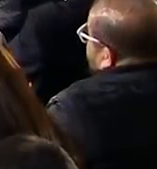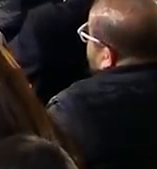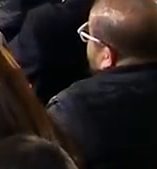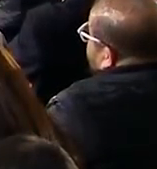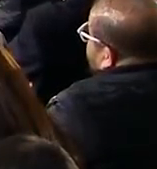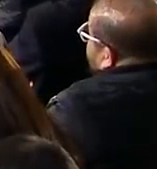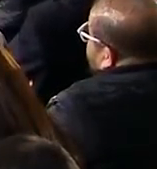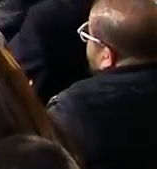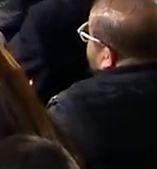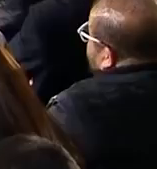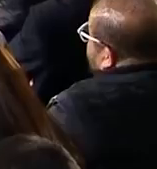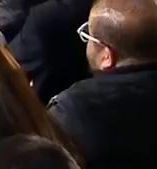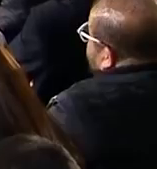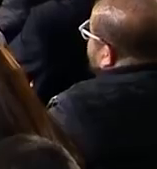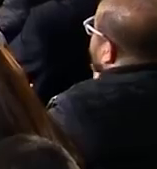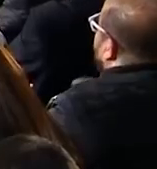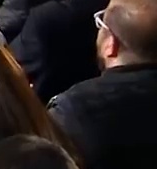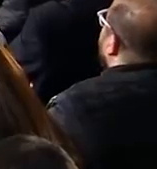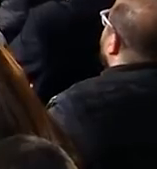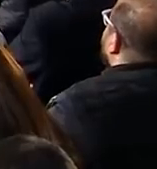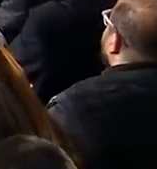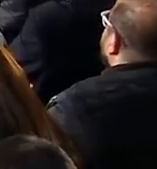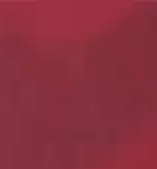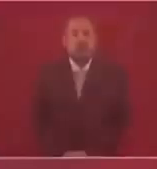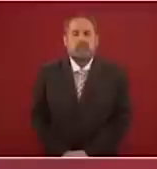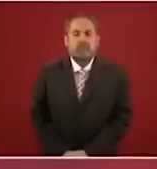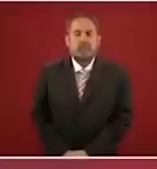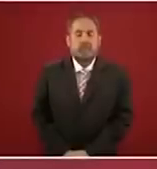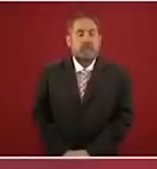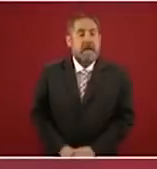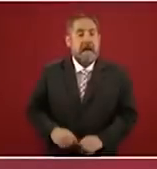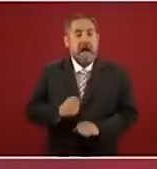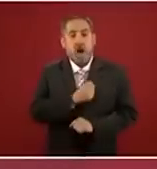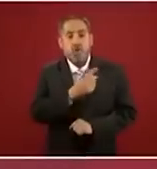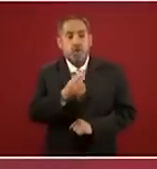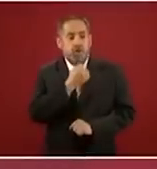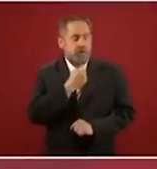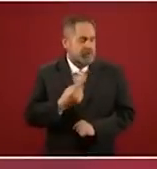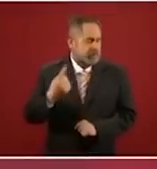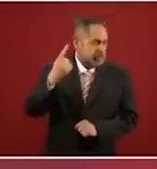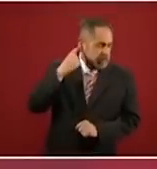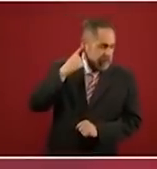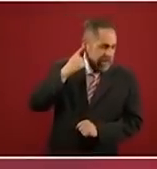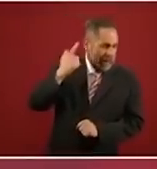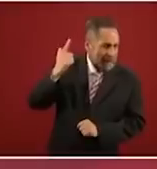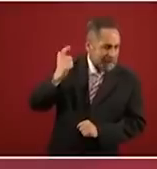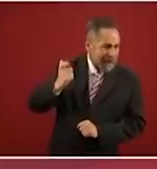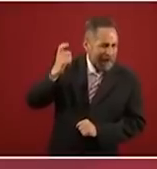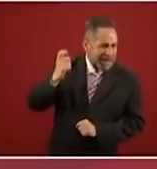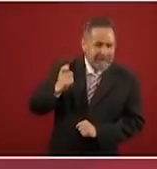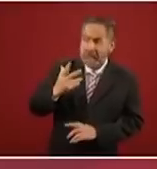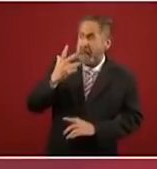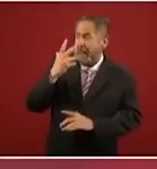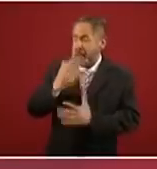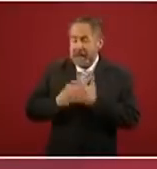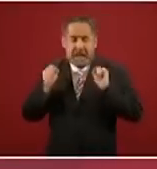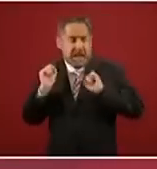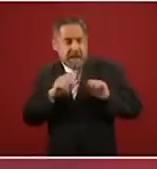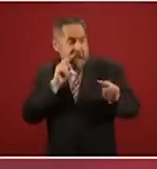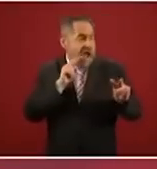al escuchar los disparos y salir a ver que estaba ocurriendo entonces tiene que haber